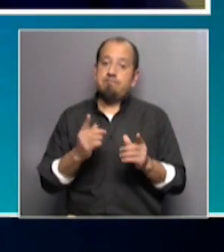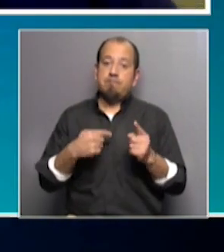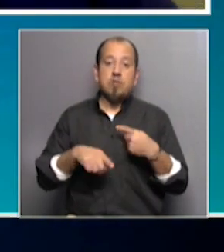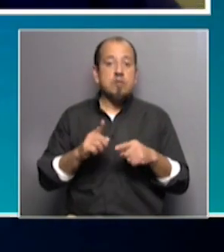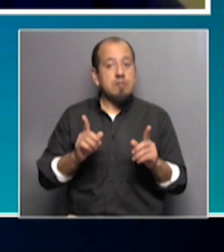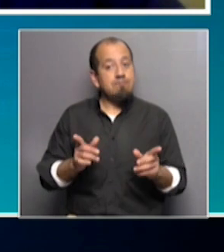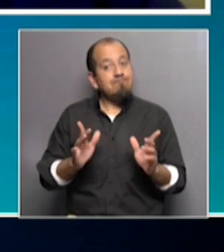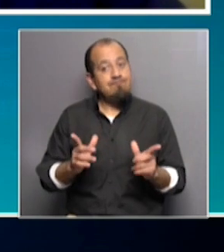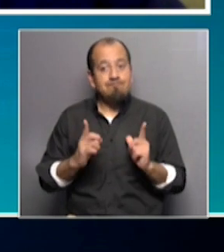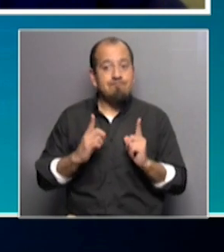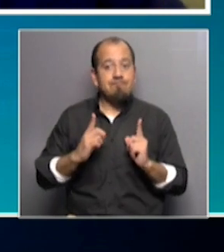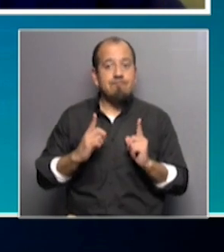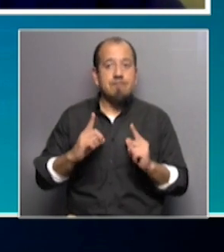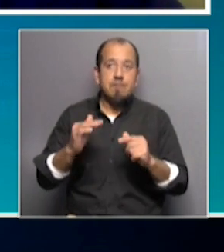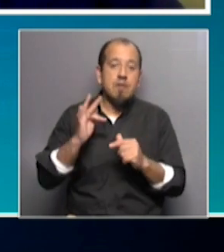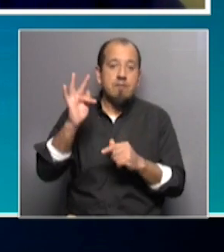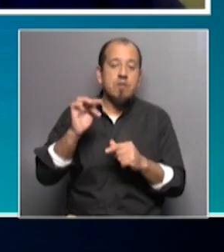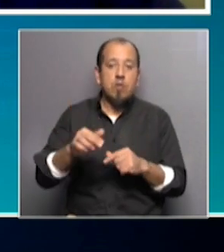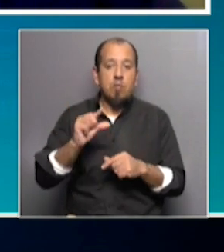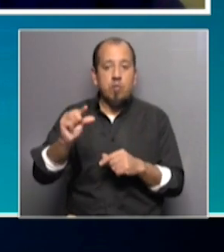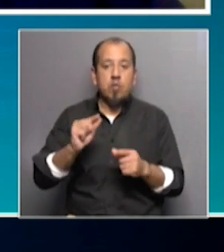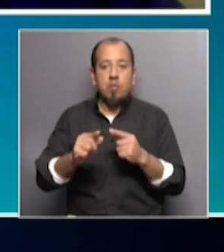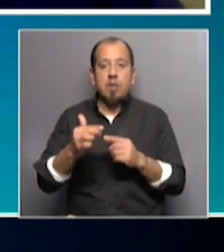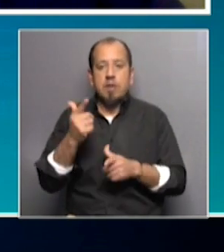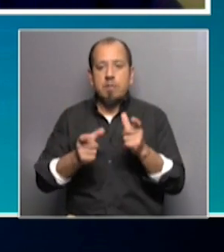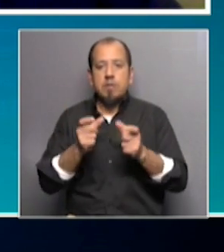de mejora para la cantidad de personas,